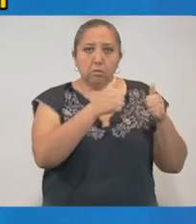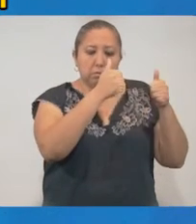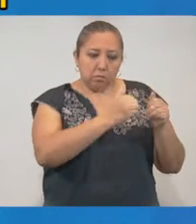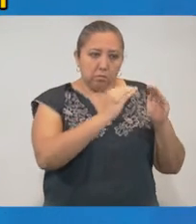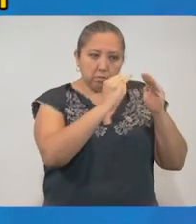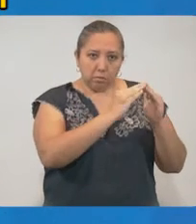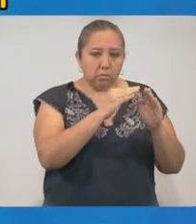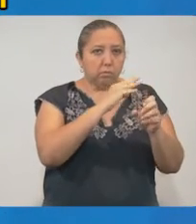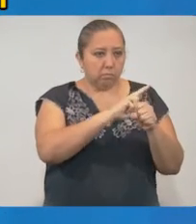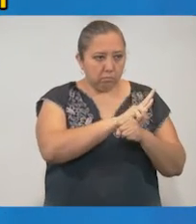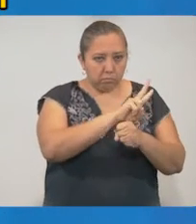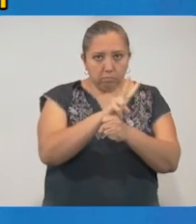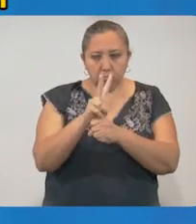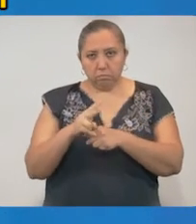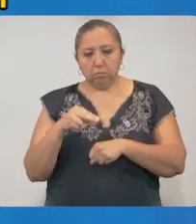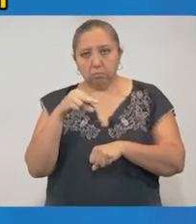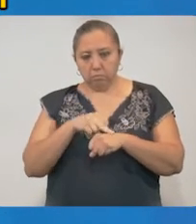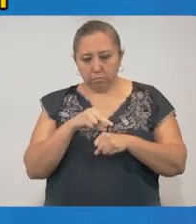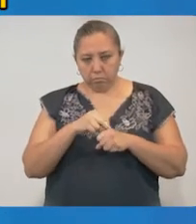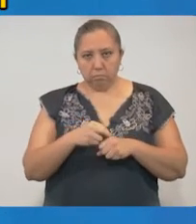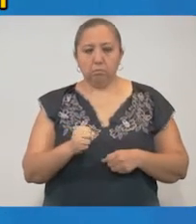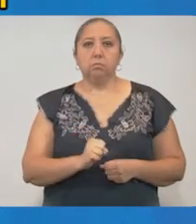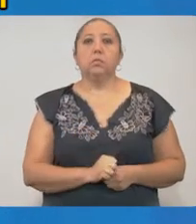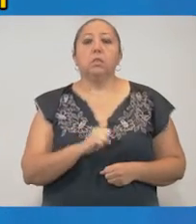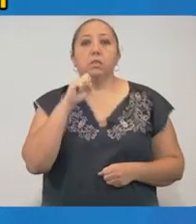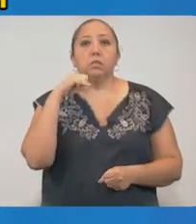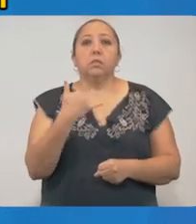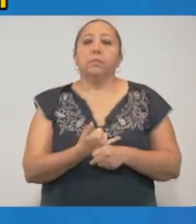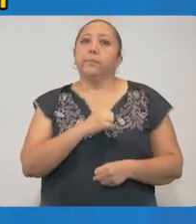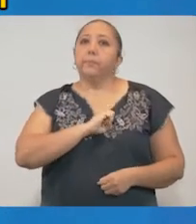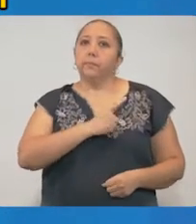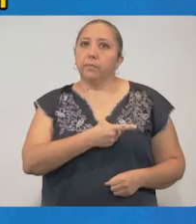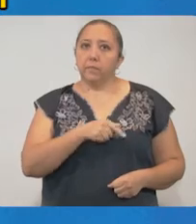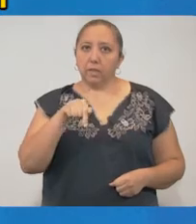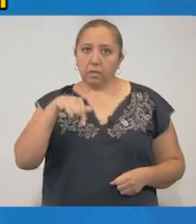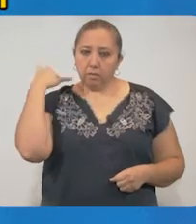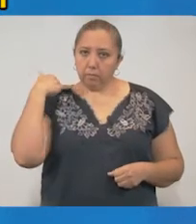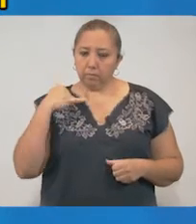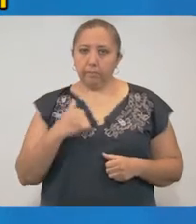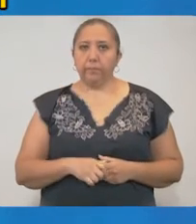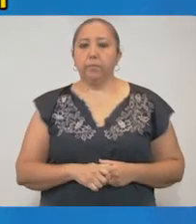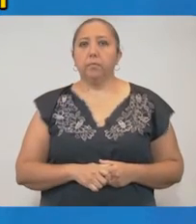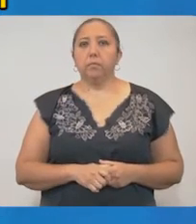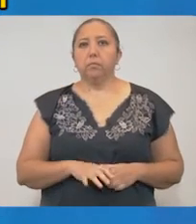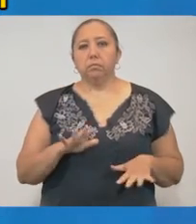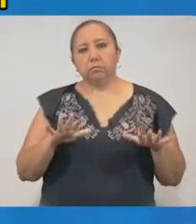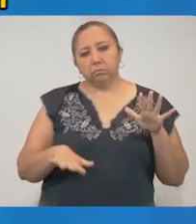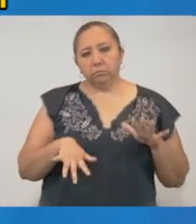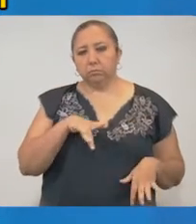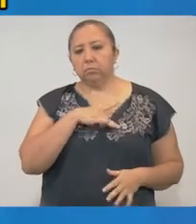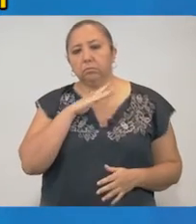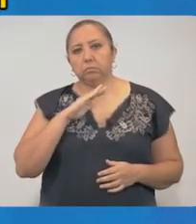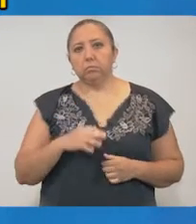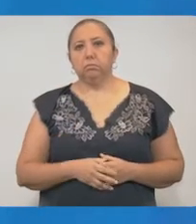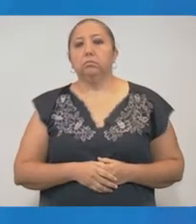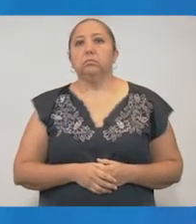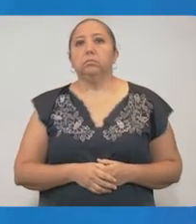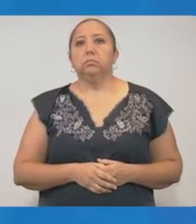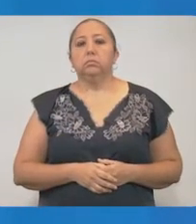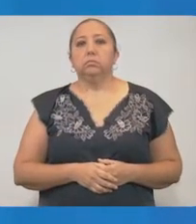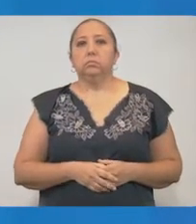aislados y monitorados constantemente por personal médico de la Secretaría de Salud de Yucatán. Presentan síntomas leves.